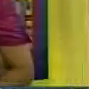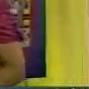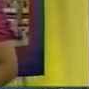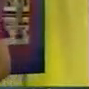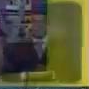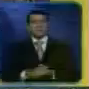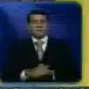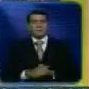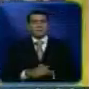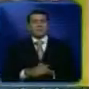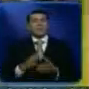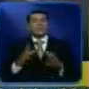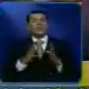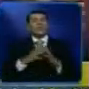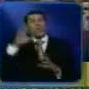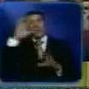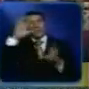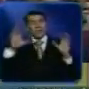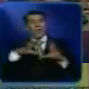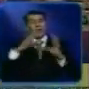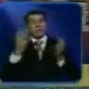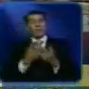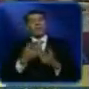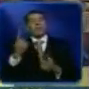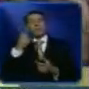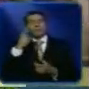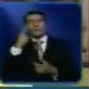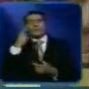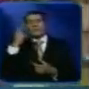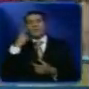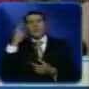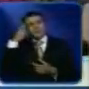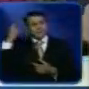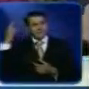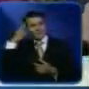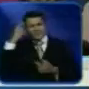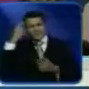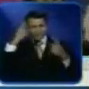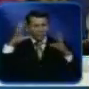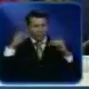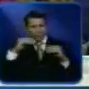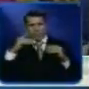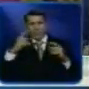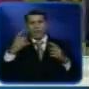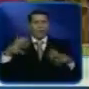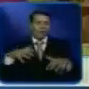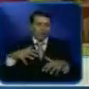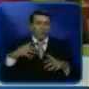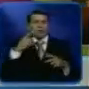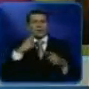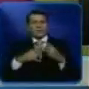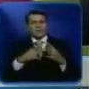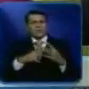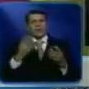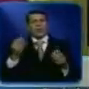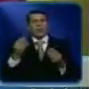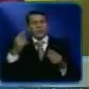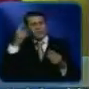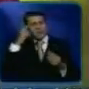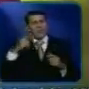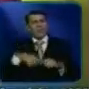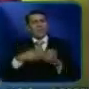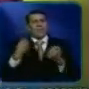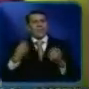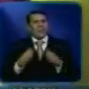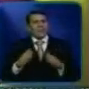En todos los países del mundo son frecuentes los trastornos mentales, neurológicos y de conducta. Hoy vamos a hablar de un tipo de demencia que deteriora la calidad